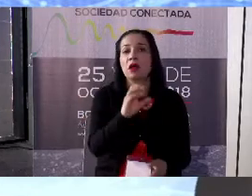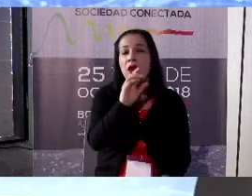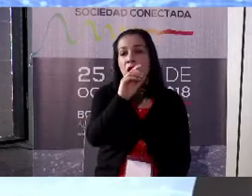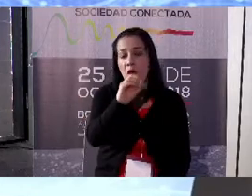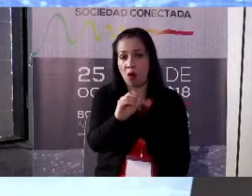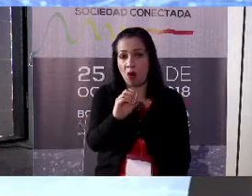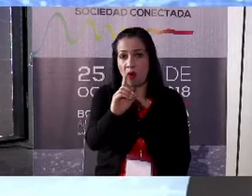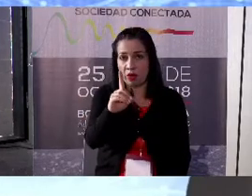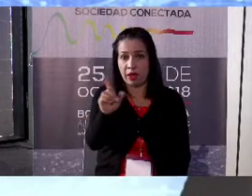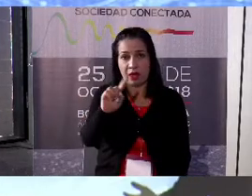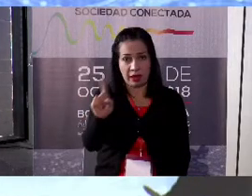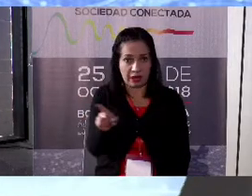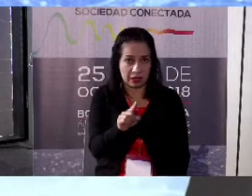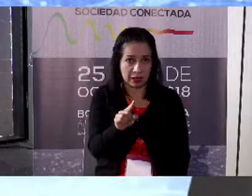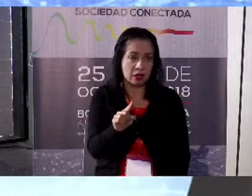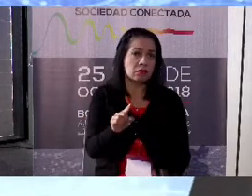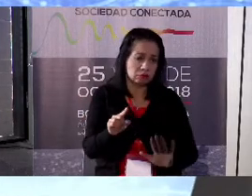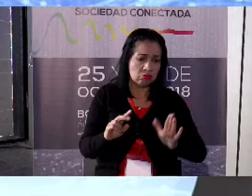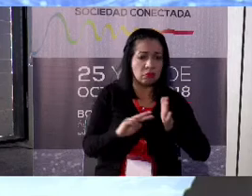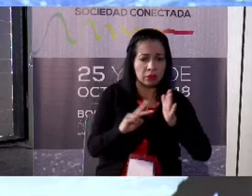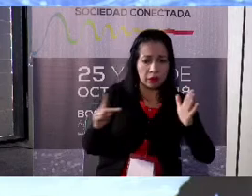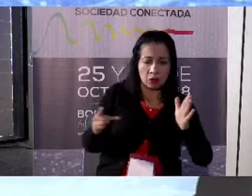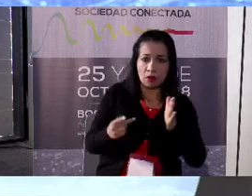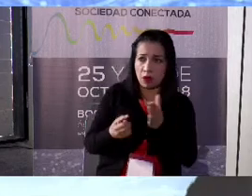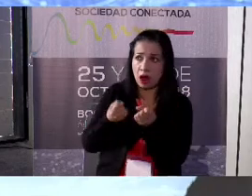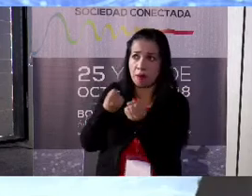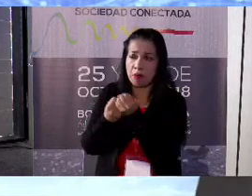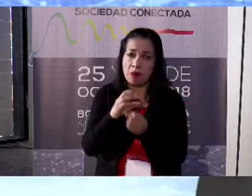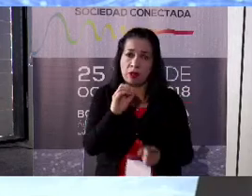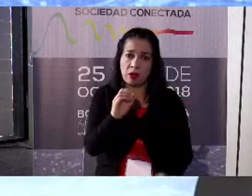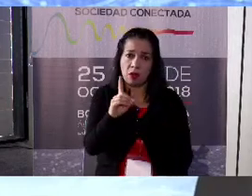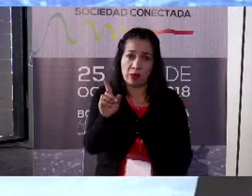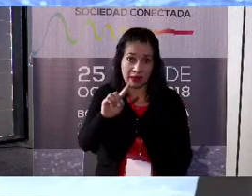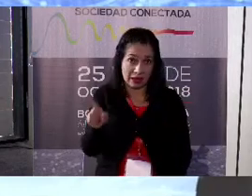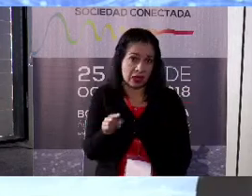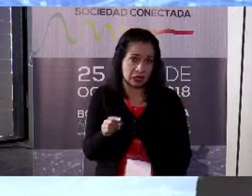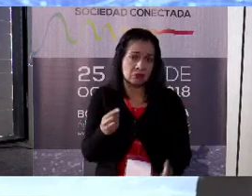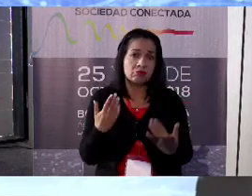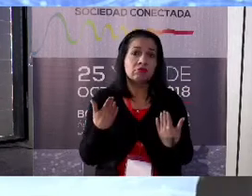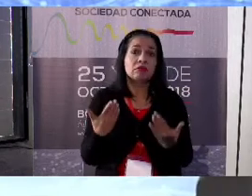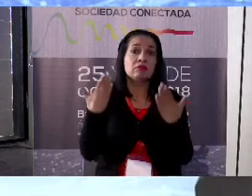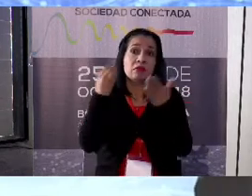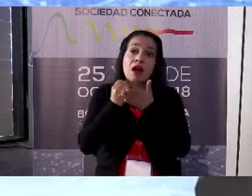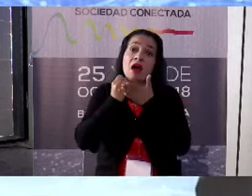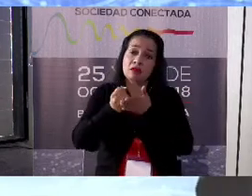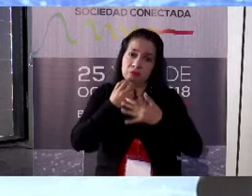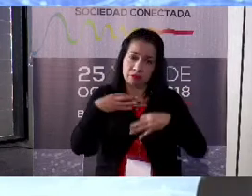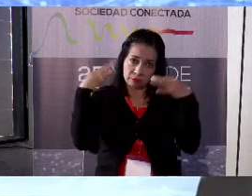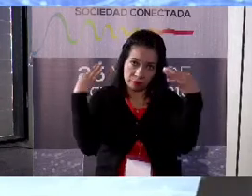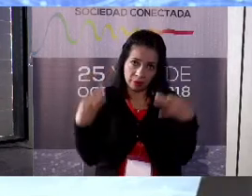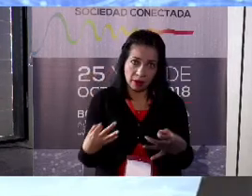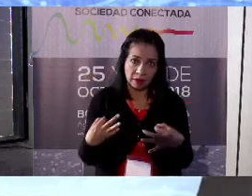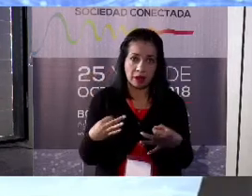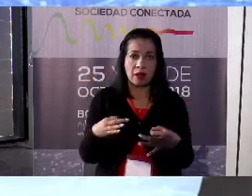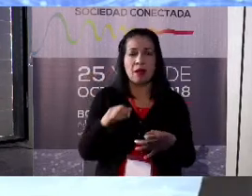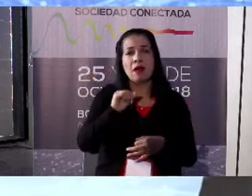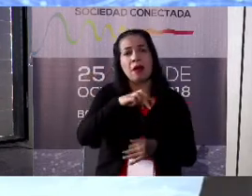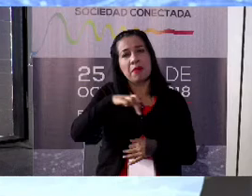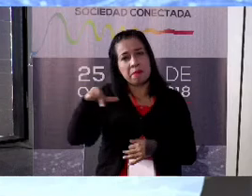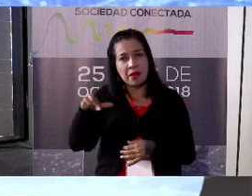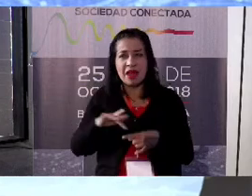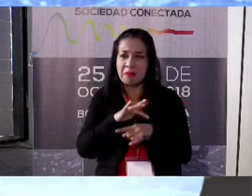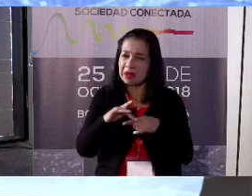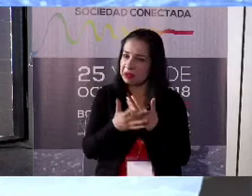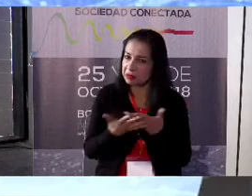dijimos que En definitiva ayudan ya van a ayudar de una u otra forma y de una u otra aplicación van a ayudar